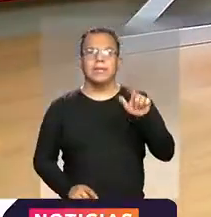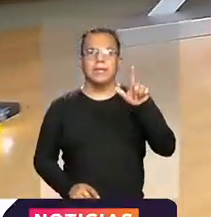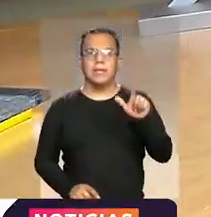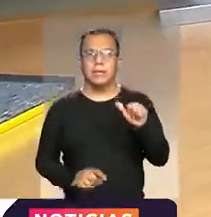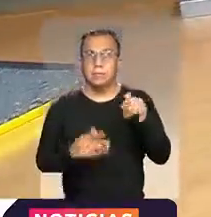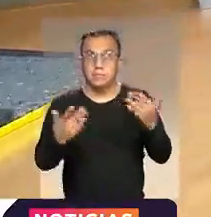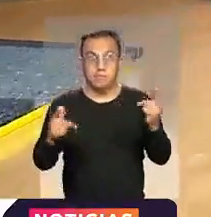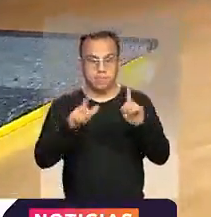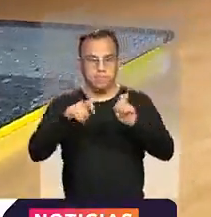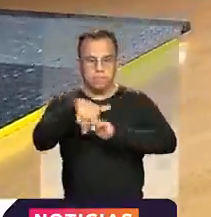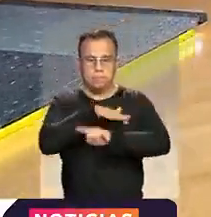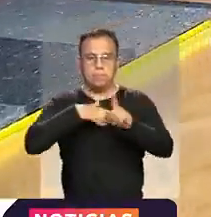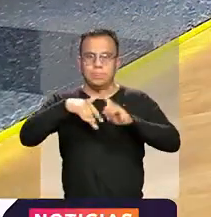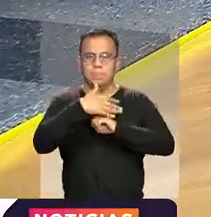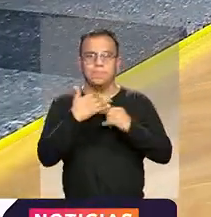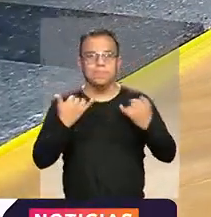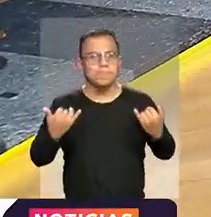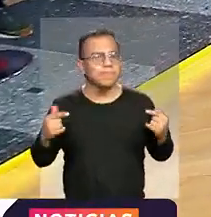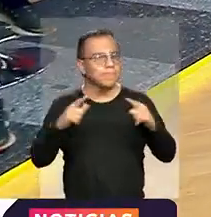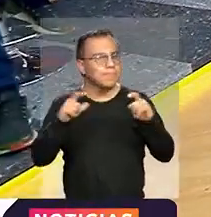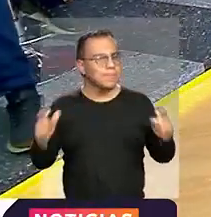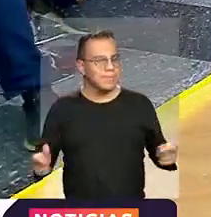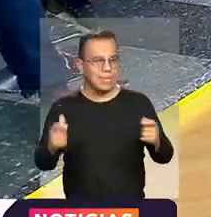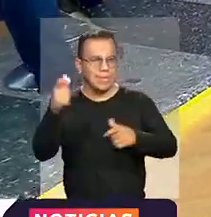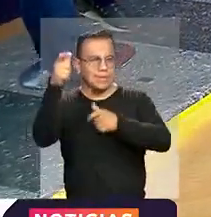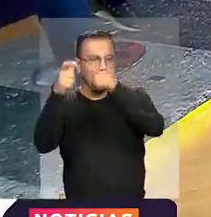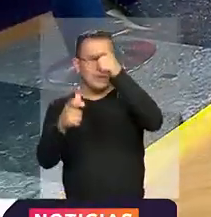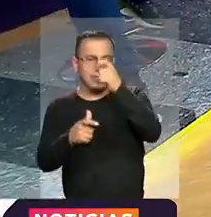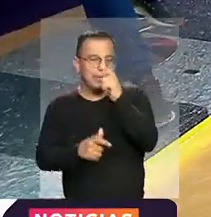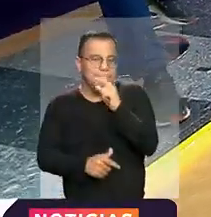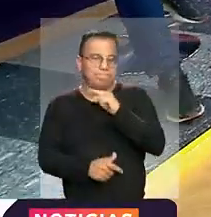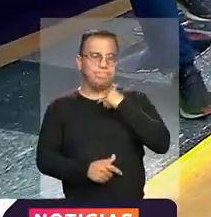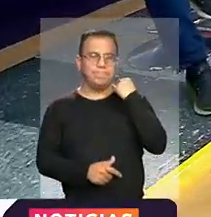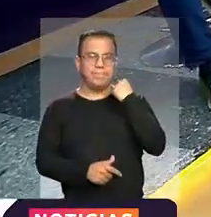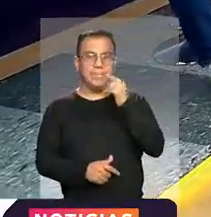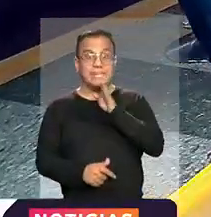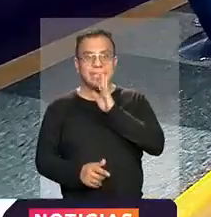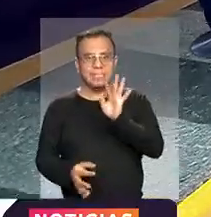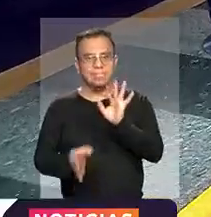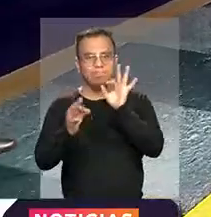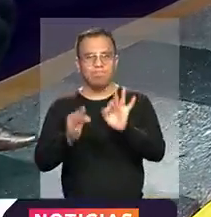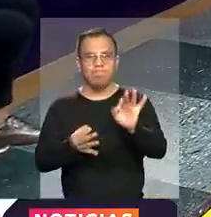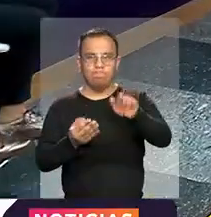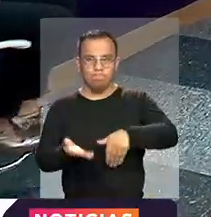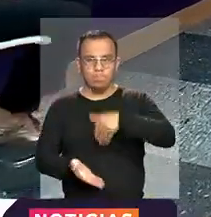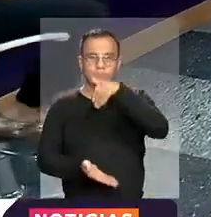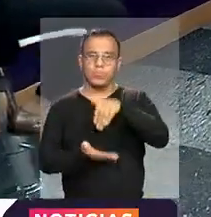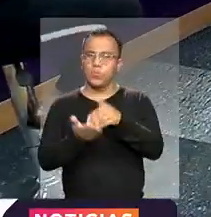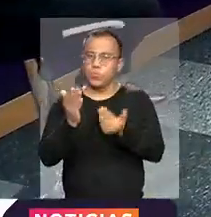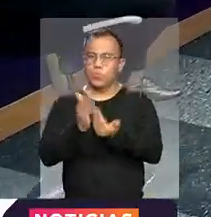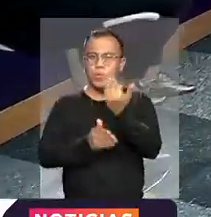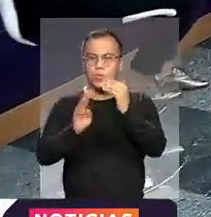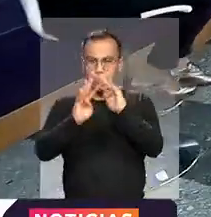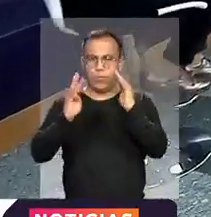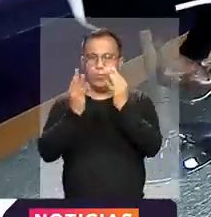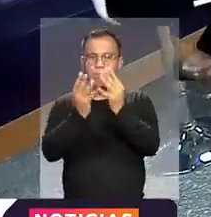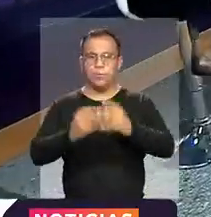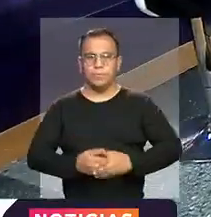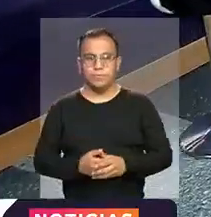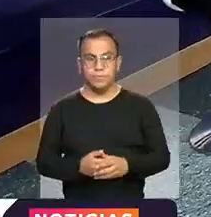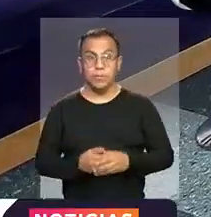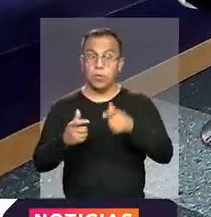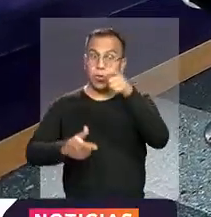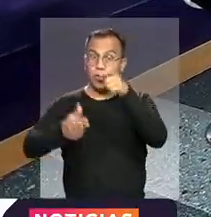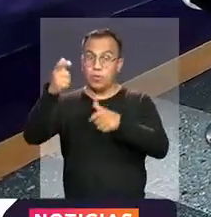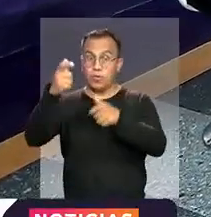cuál es el panorama para la cámara de representantes- y quiénes se quemaron y quienes ratifican en este nuevo congreso bueno yo creo que hubo